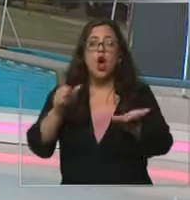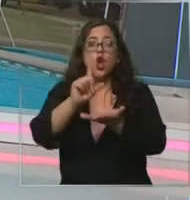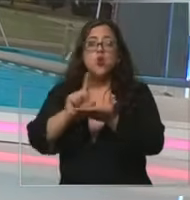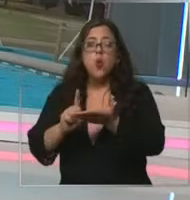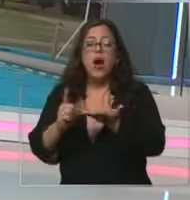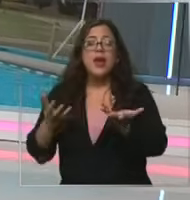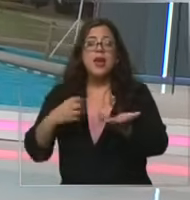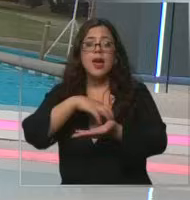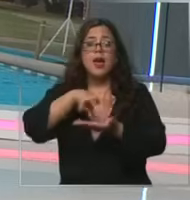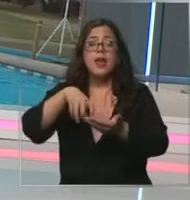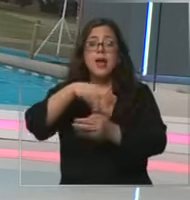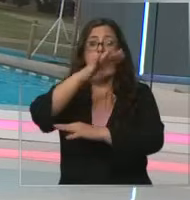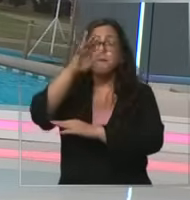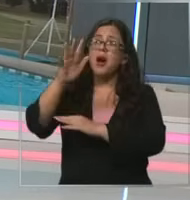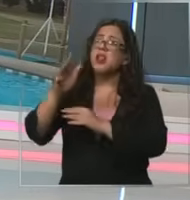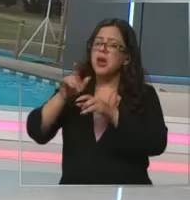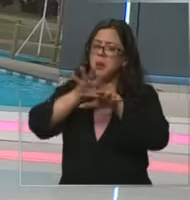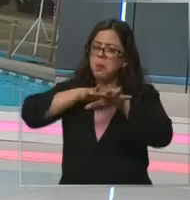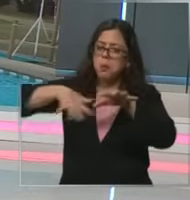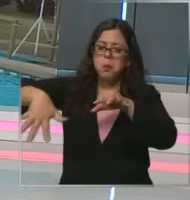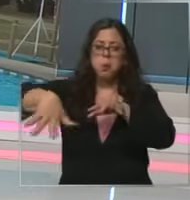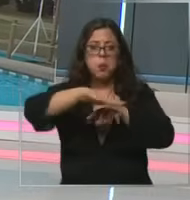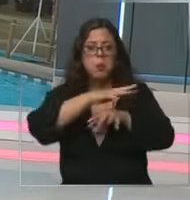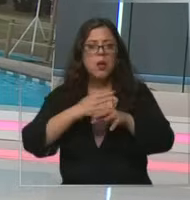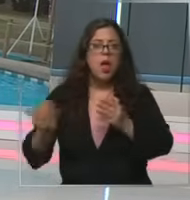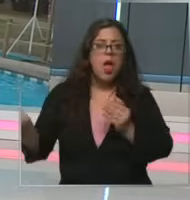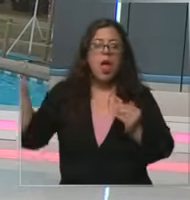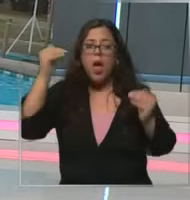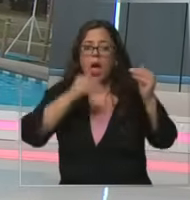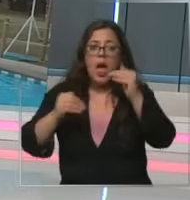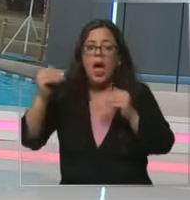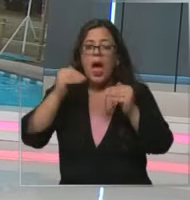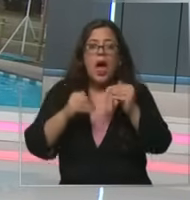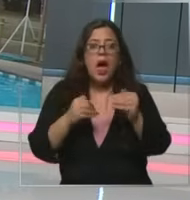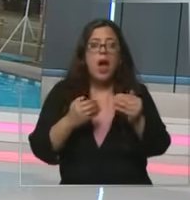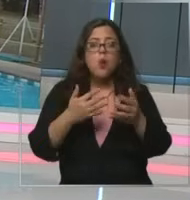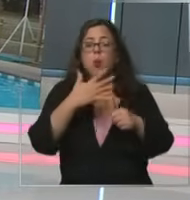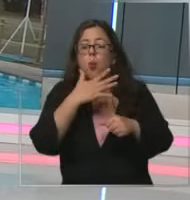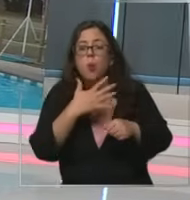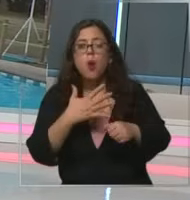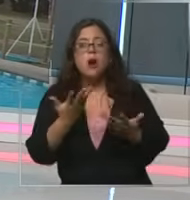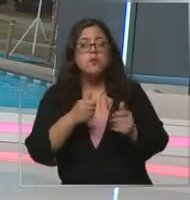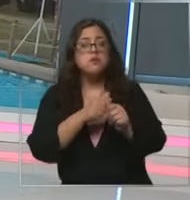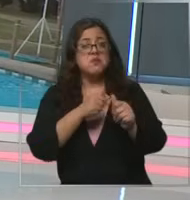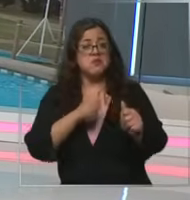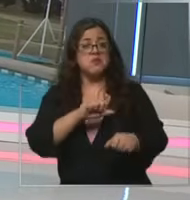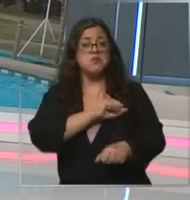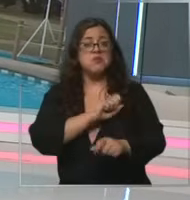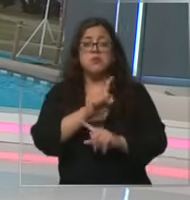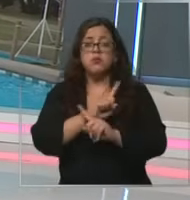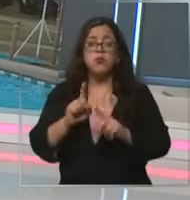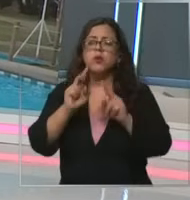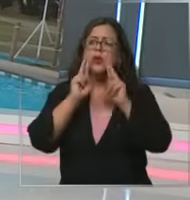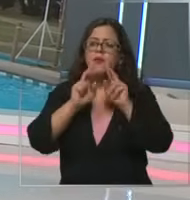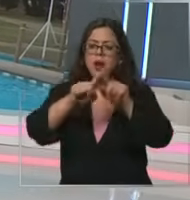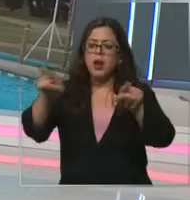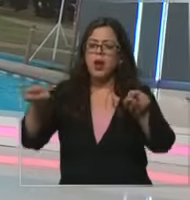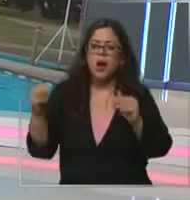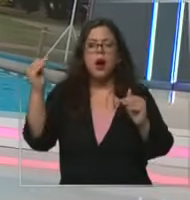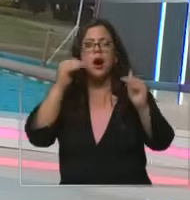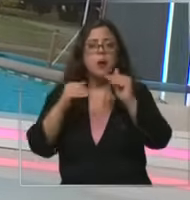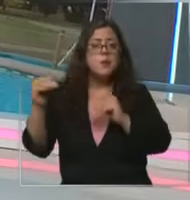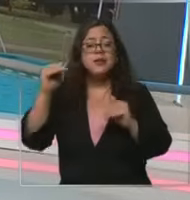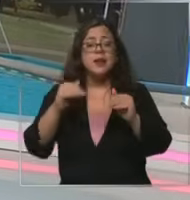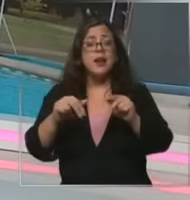acuáticos. Quisimos recorrer cuáles son los parques acuáticos que están no tan lejos de la capital y ver cómo son sus piscinas. Así es